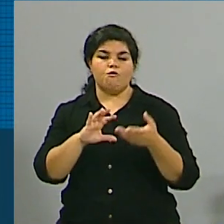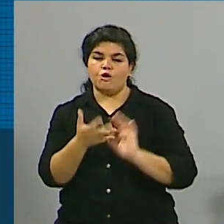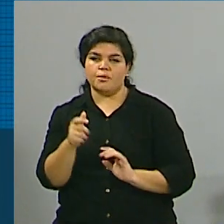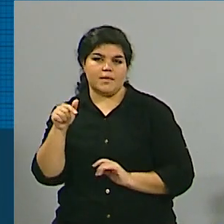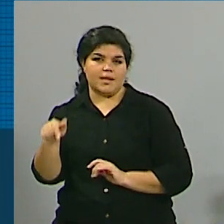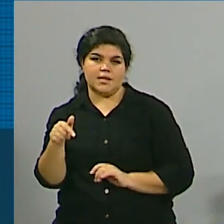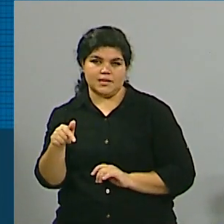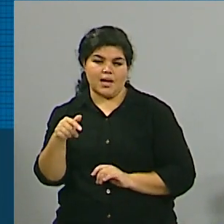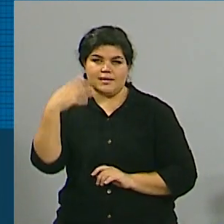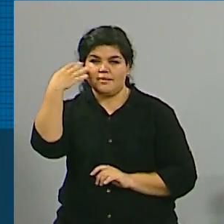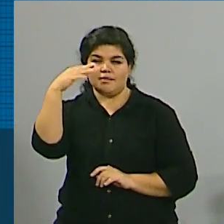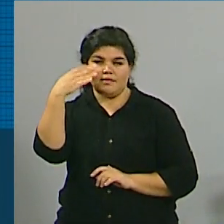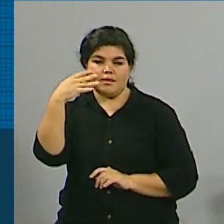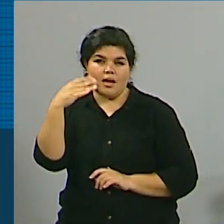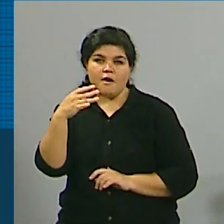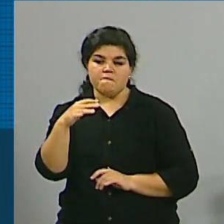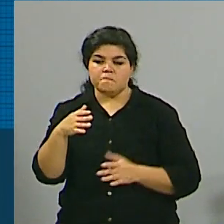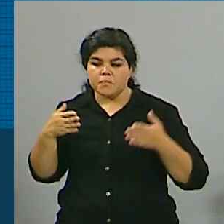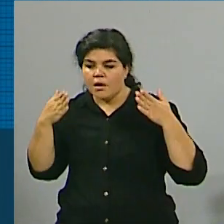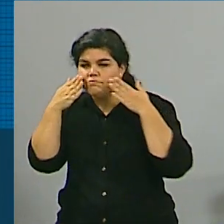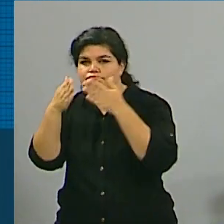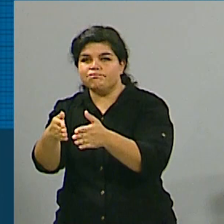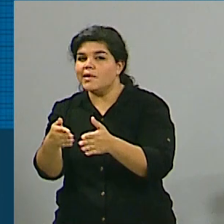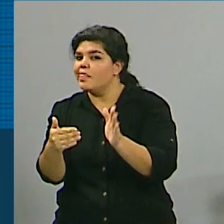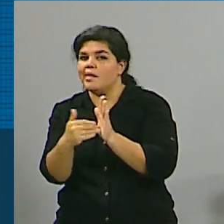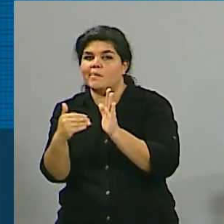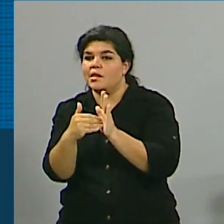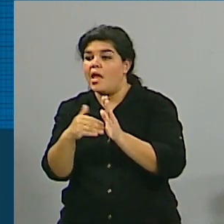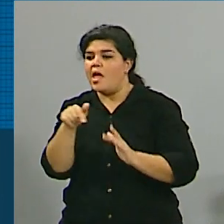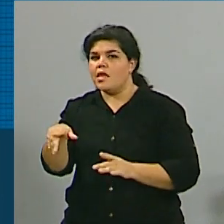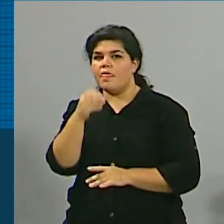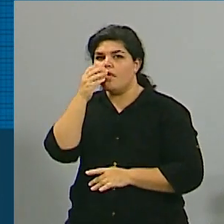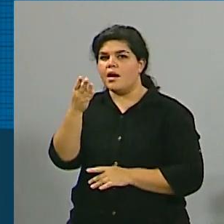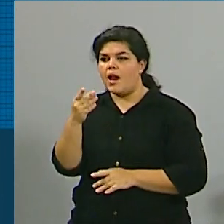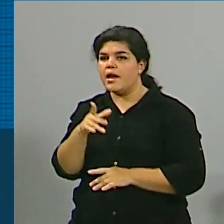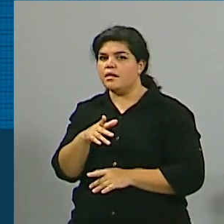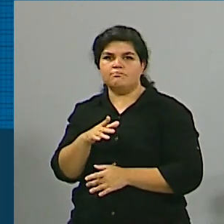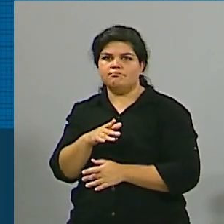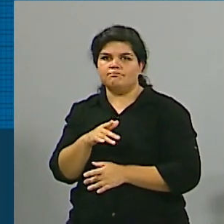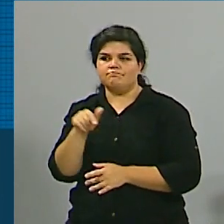Cristina Fernández. Ella declaró que no se iba a presentar, pero bueno, se abre un